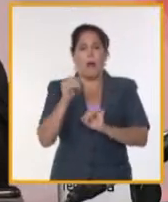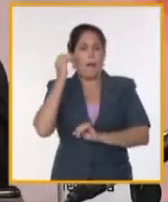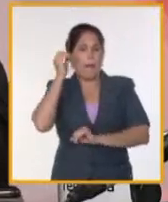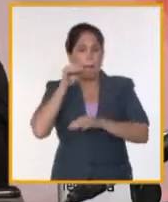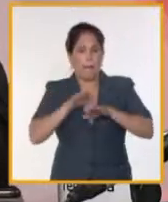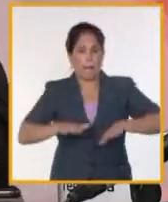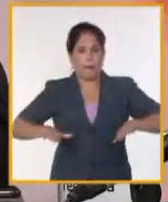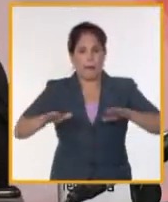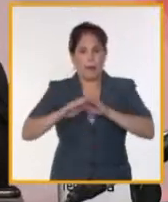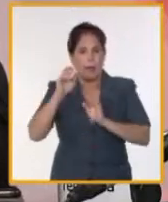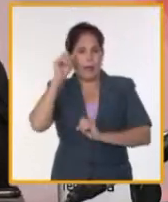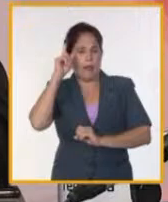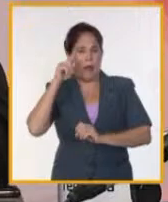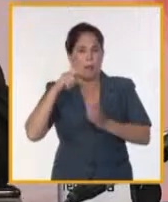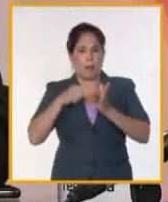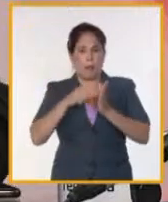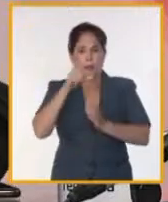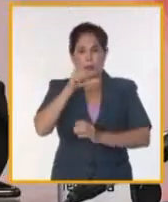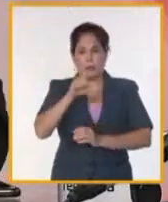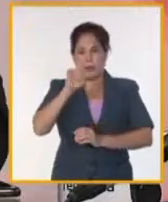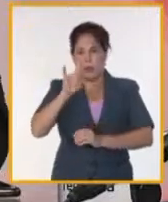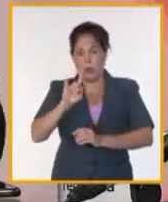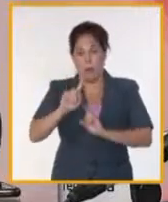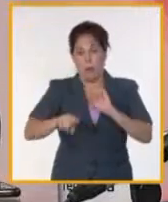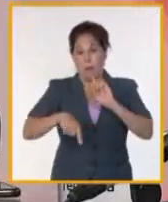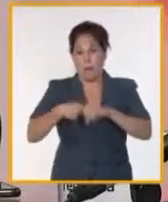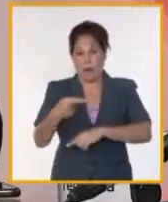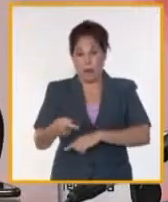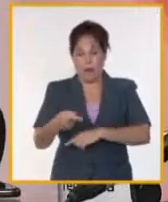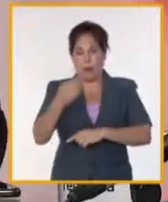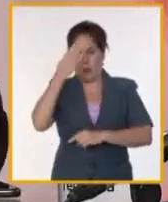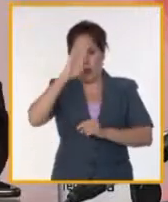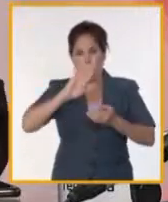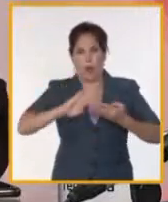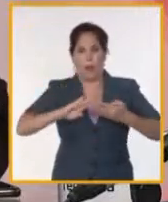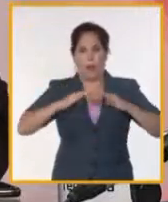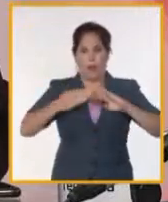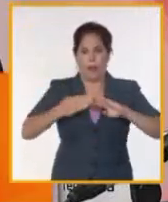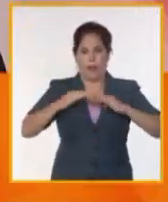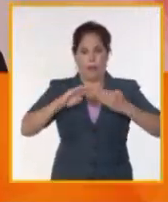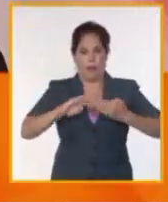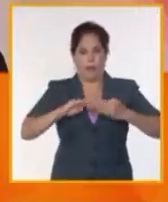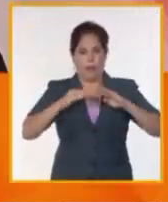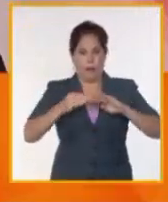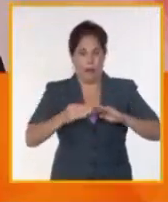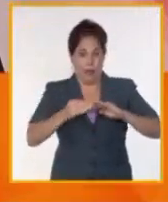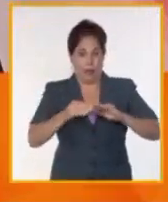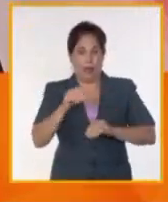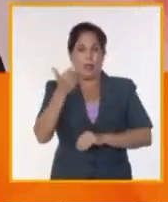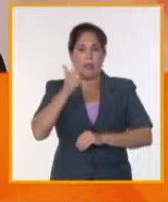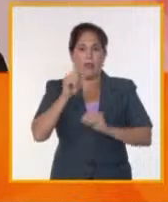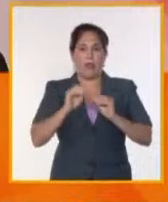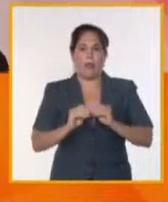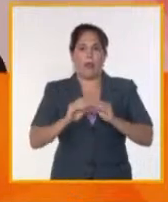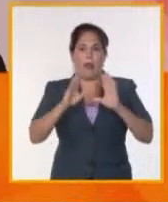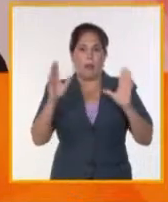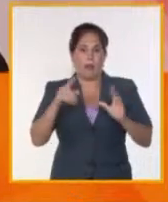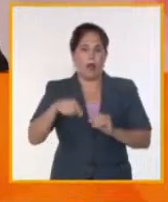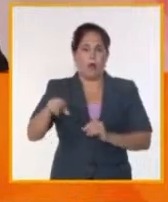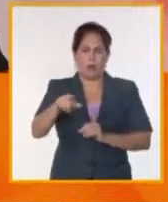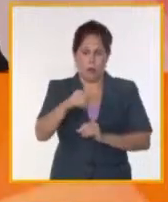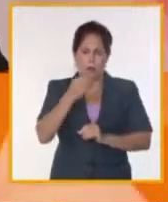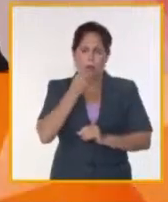mesaredonda@ideasm.cu y estará mañana pues Cuba Debate con Foro Digital desde las 10 de la mañana para que usted